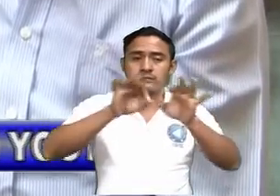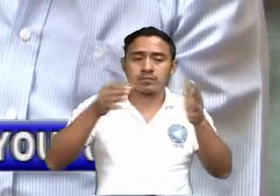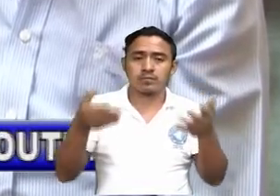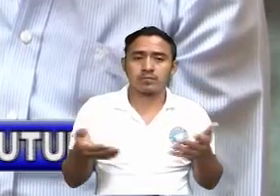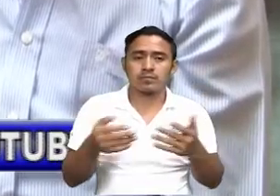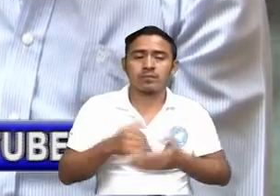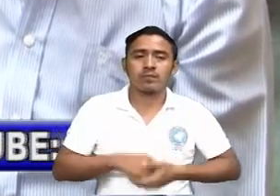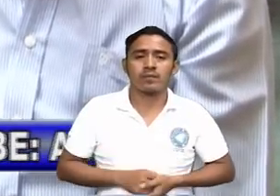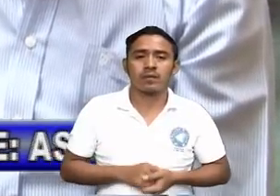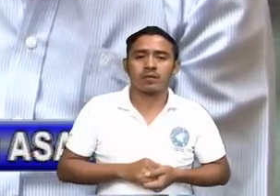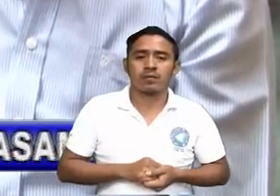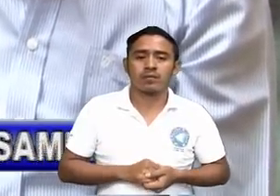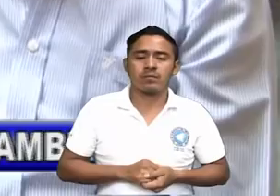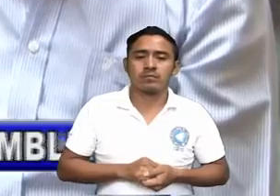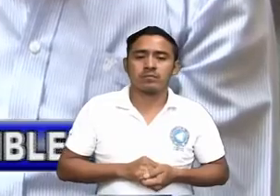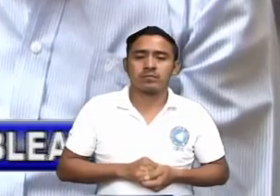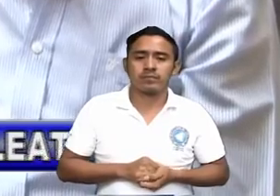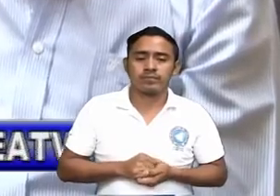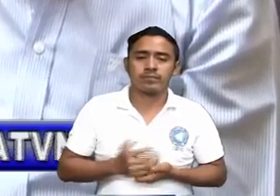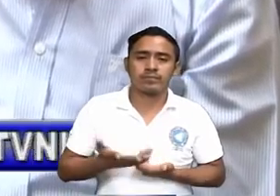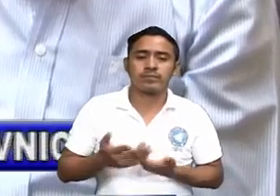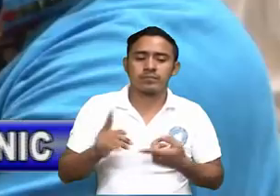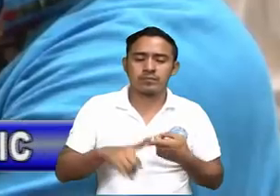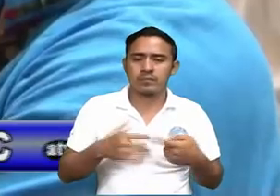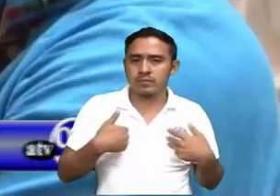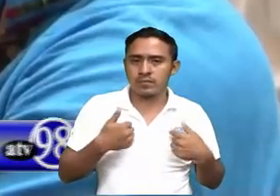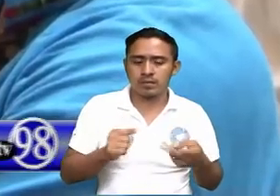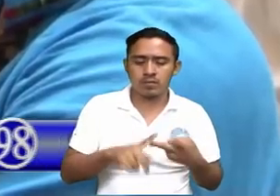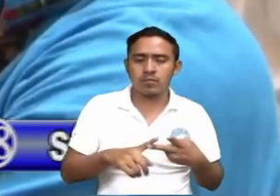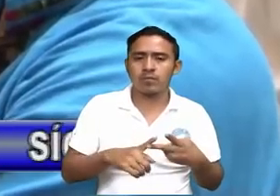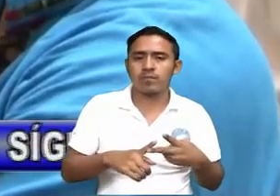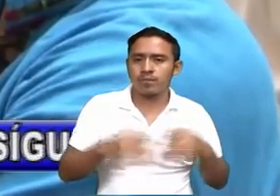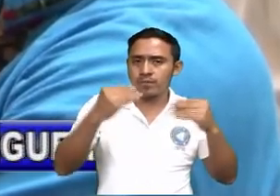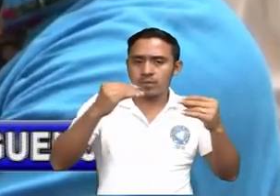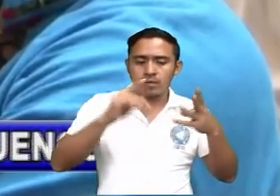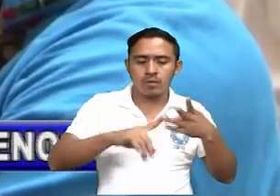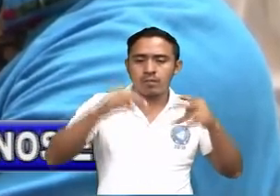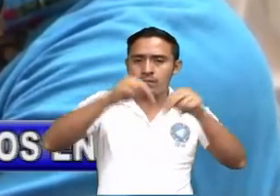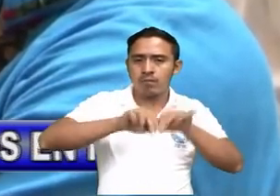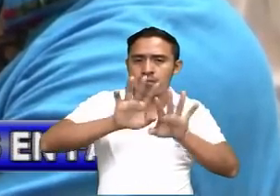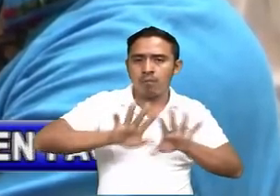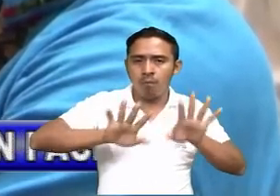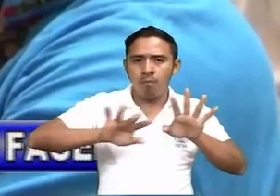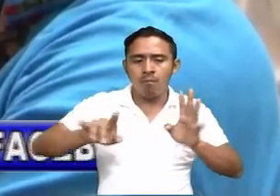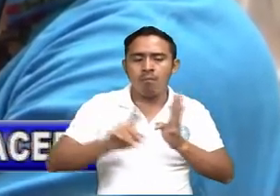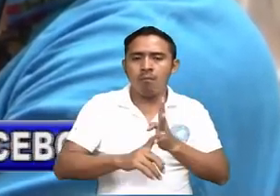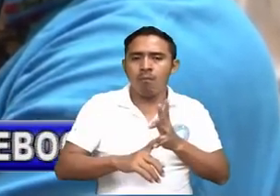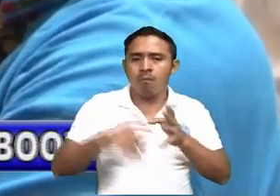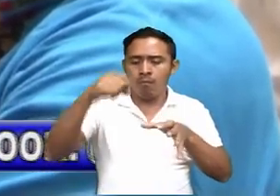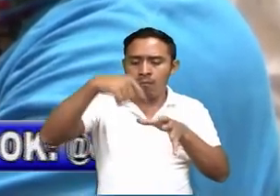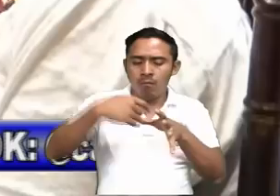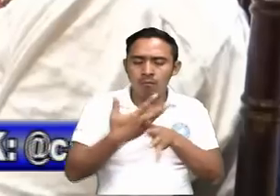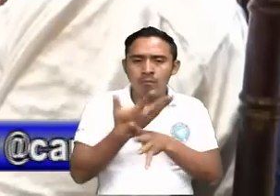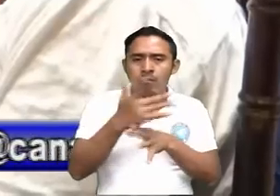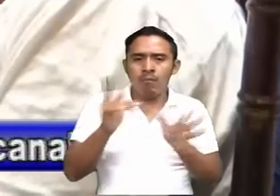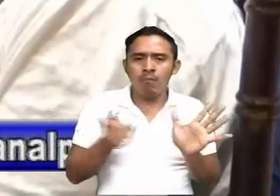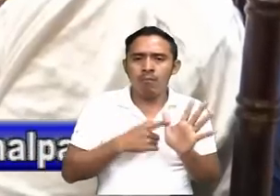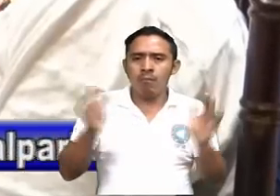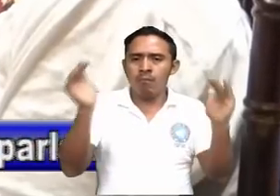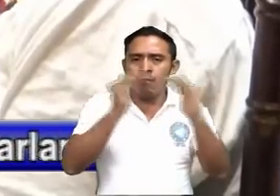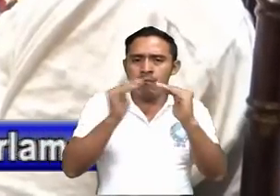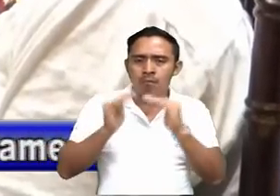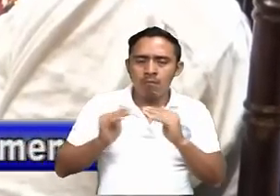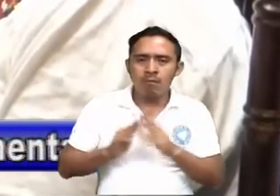y la paz, como salud, educación, medio ambiente, producción,